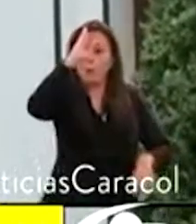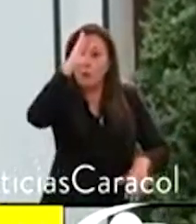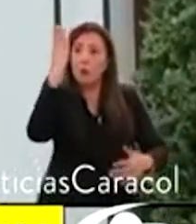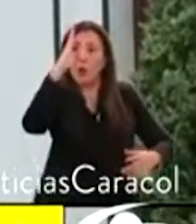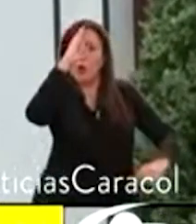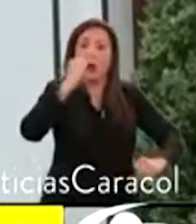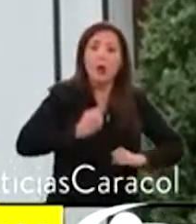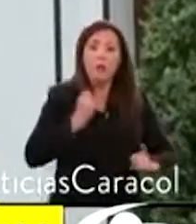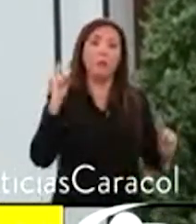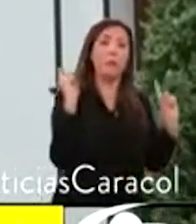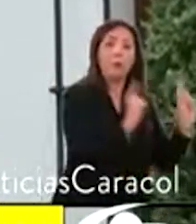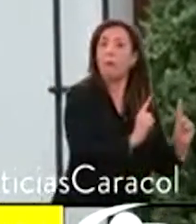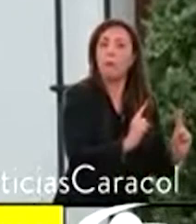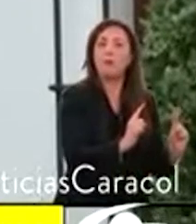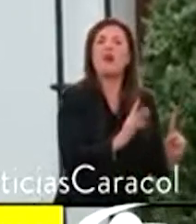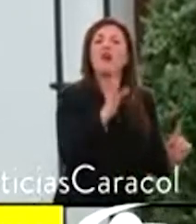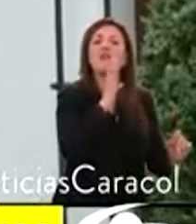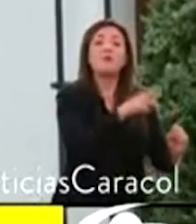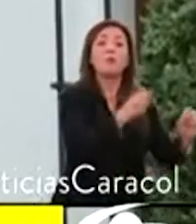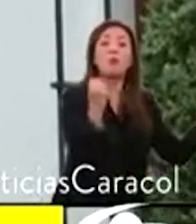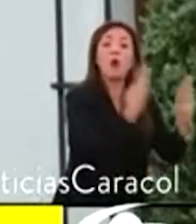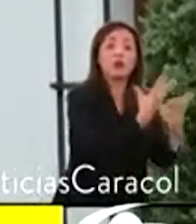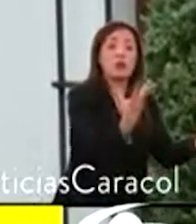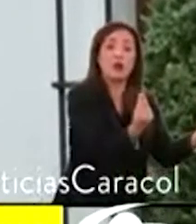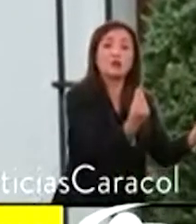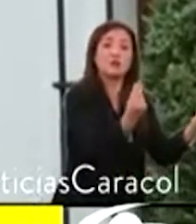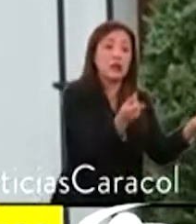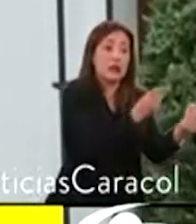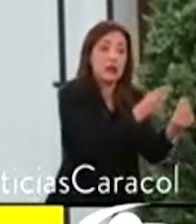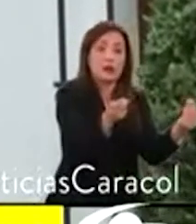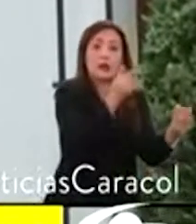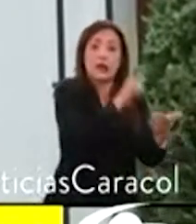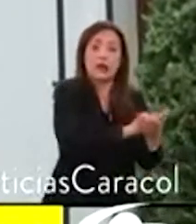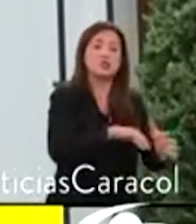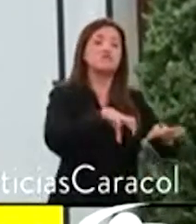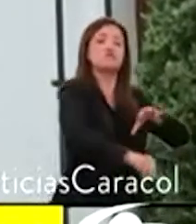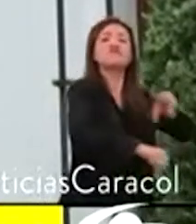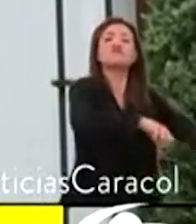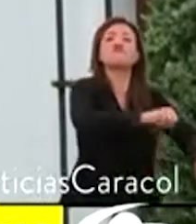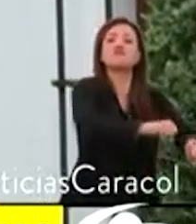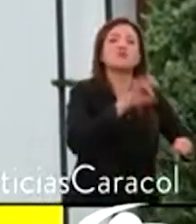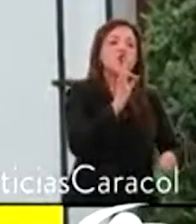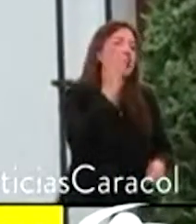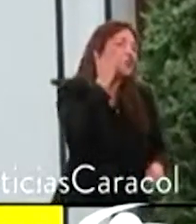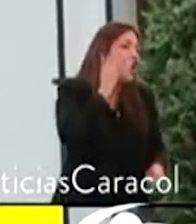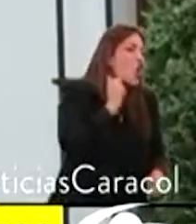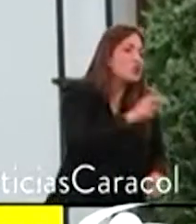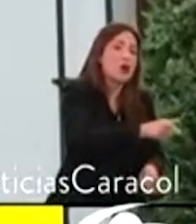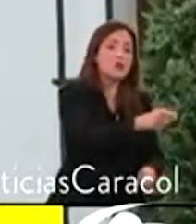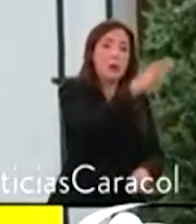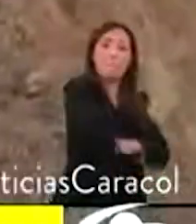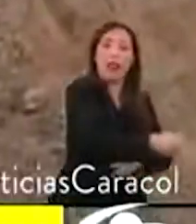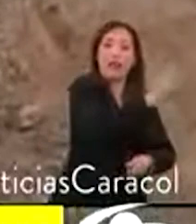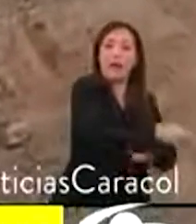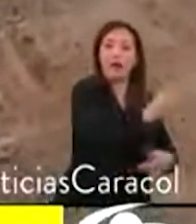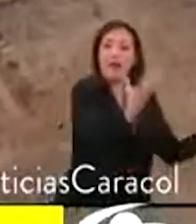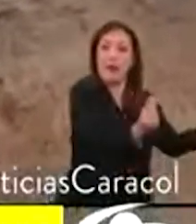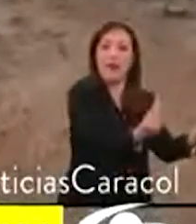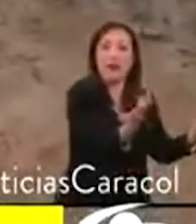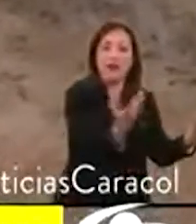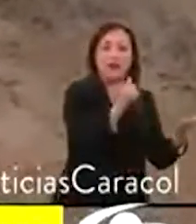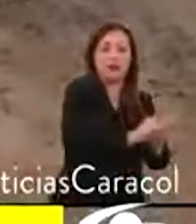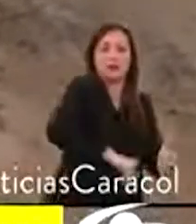policía. Allá los violentos son los que determinan el hacer de cada día, de cada persona, y por supuesto es un